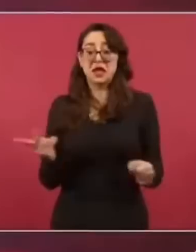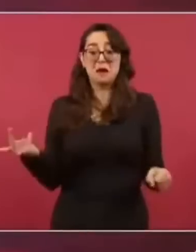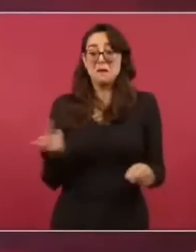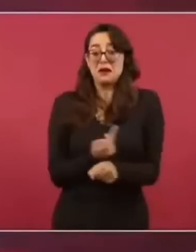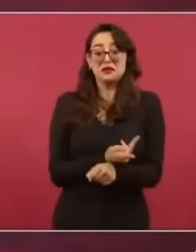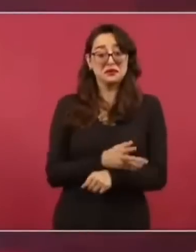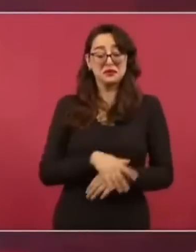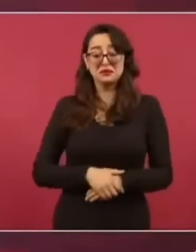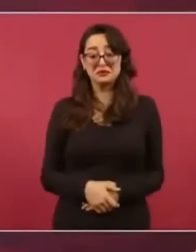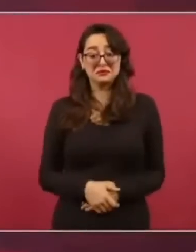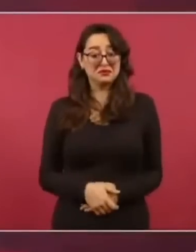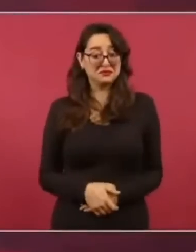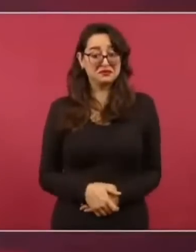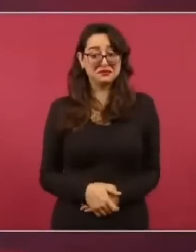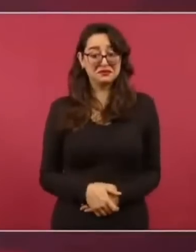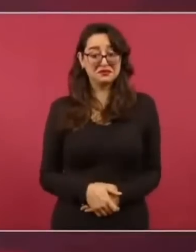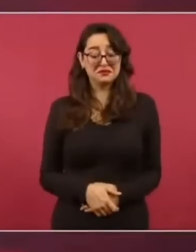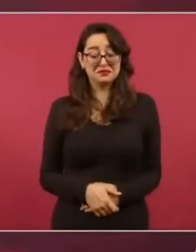Entonces,